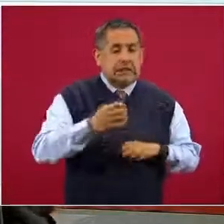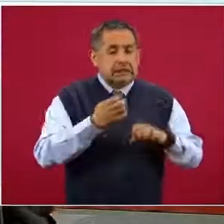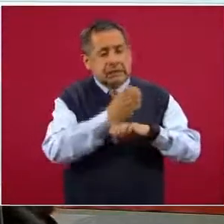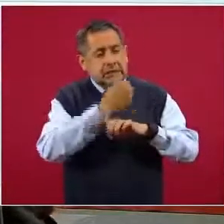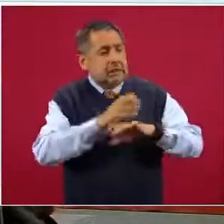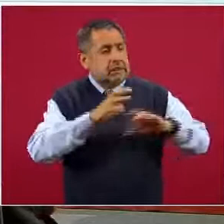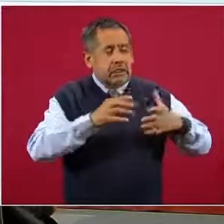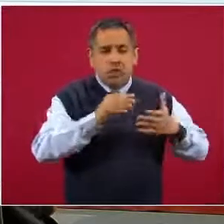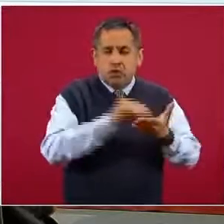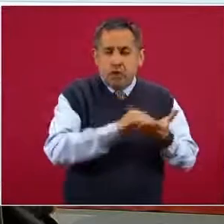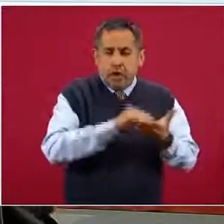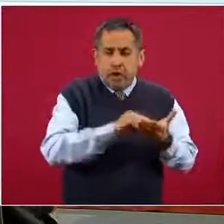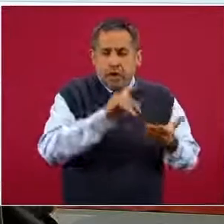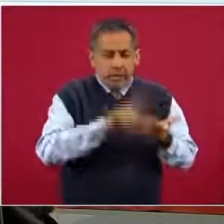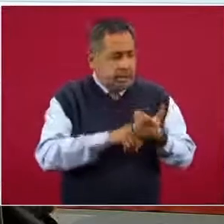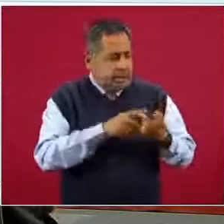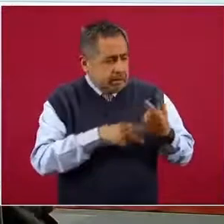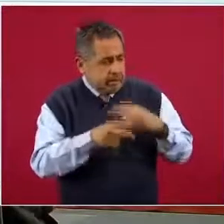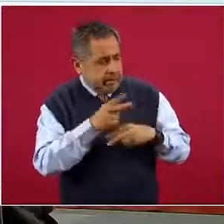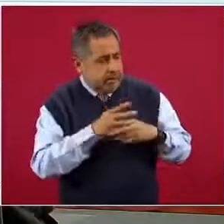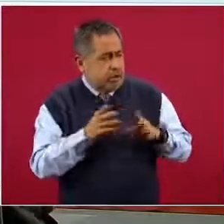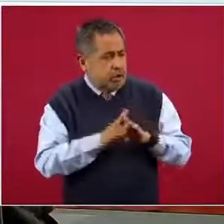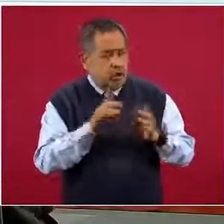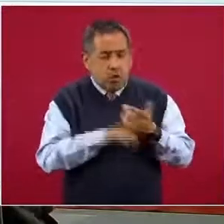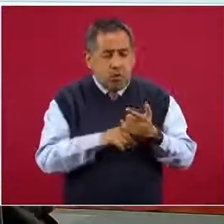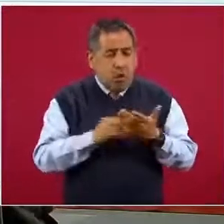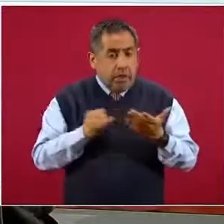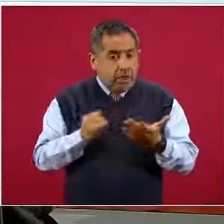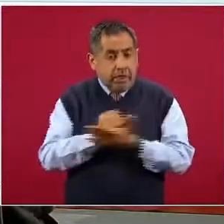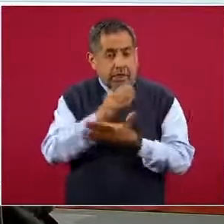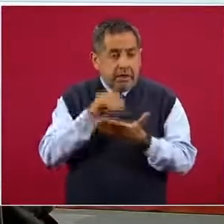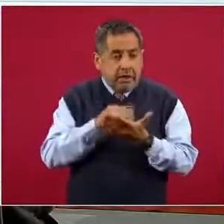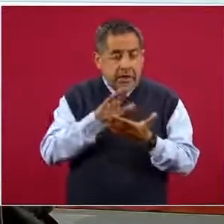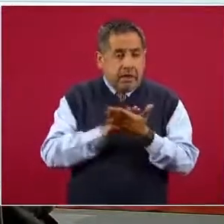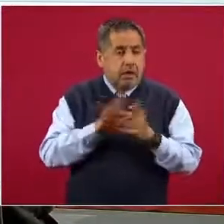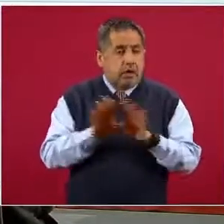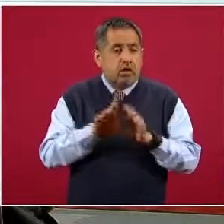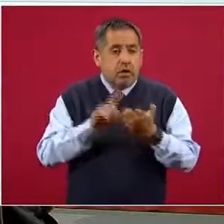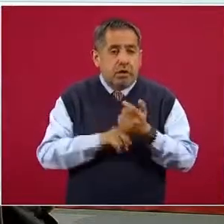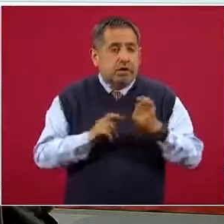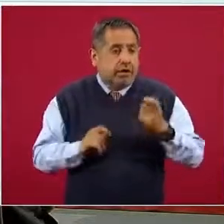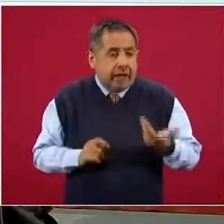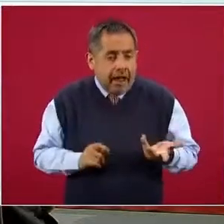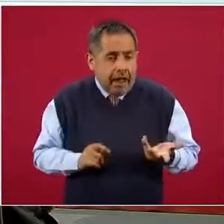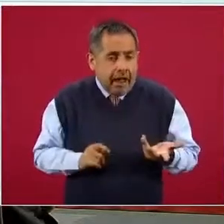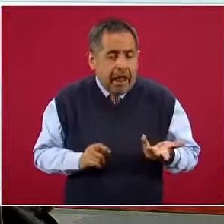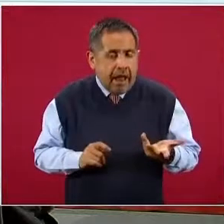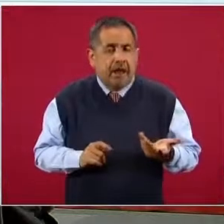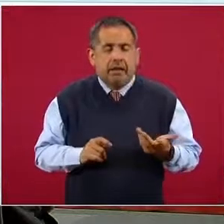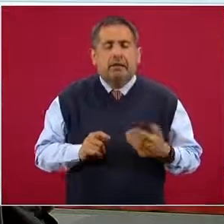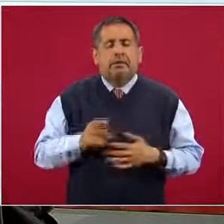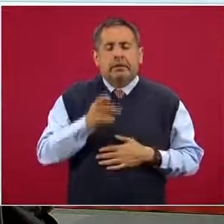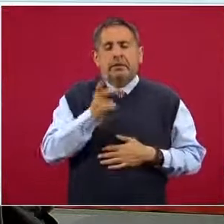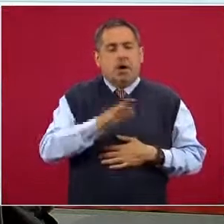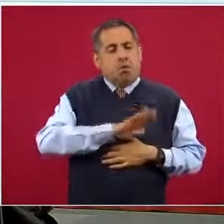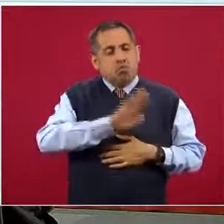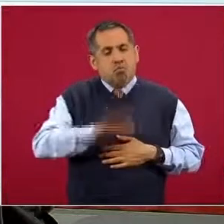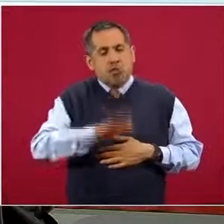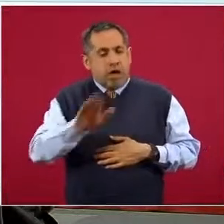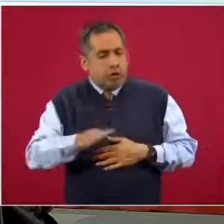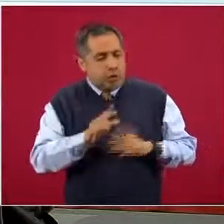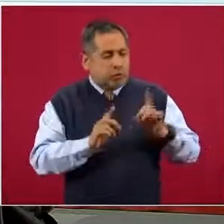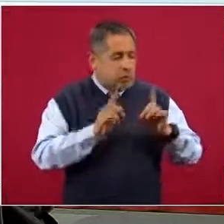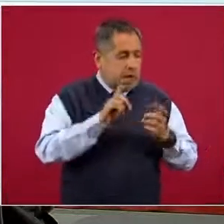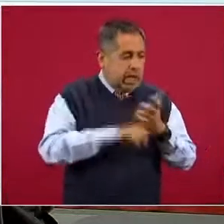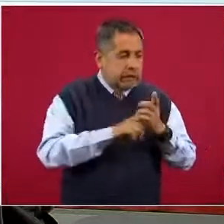federativas continuarán realizando los ejercicios de dictaminación correspondiente, pues todas estas defunciones sospechosas, es